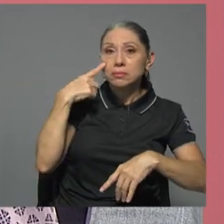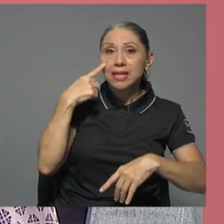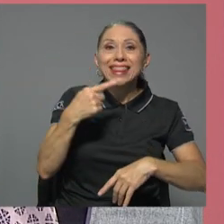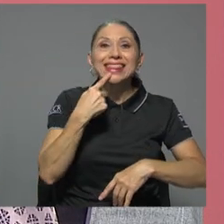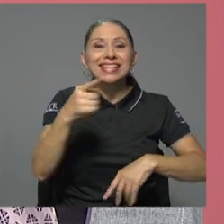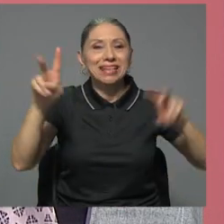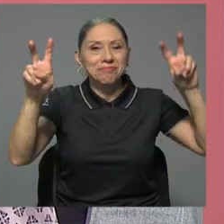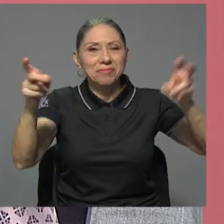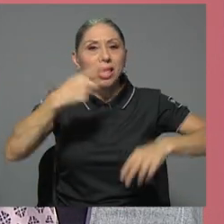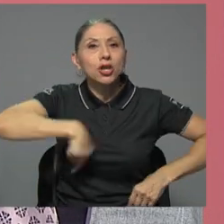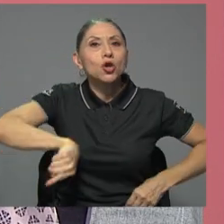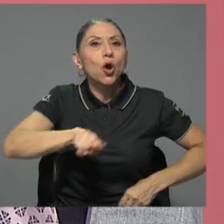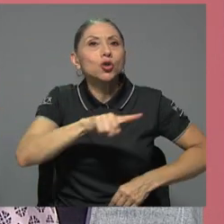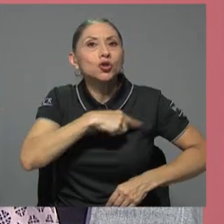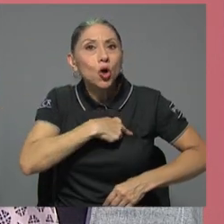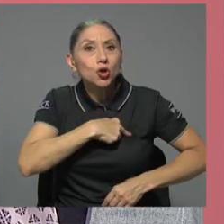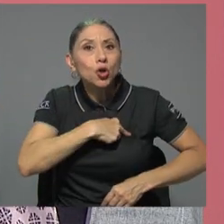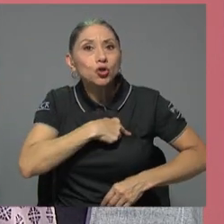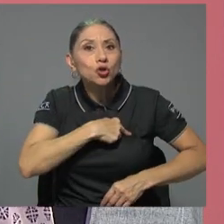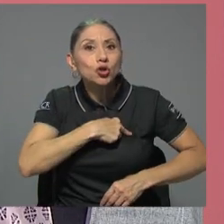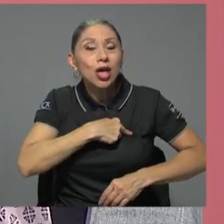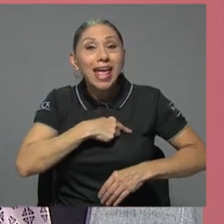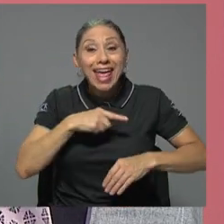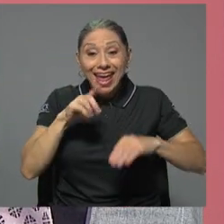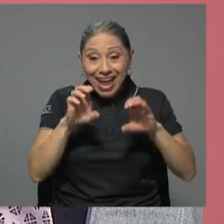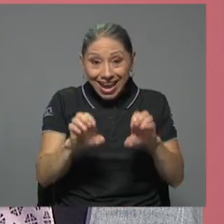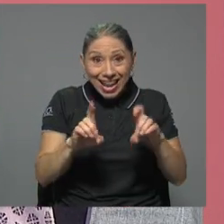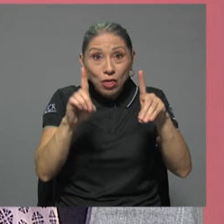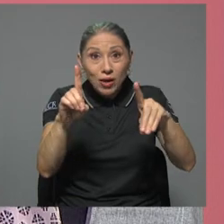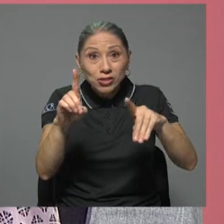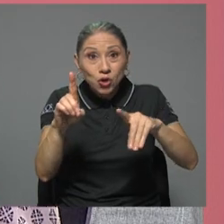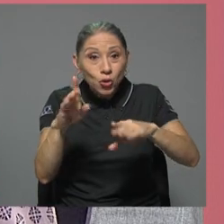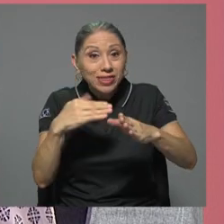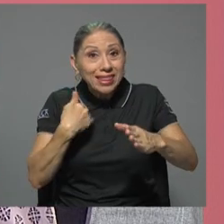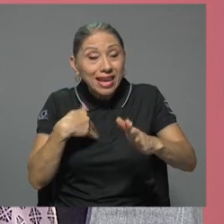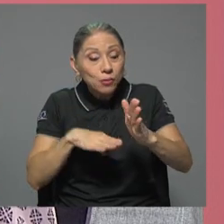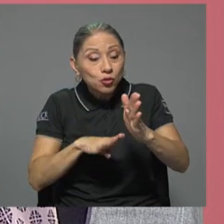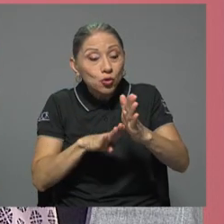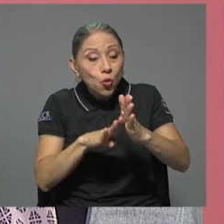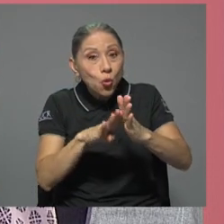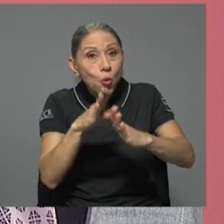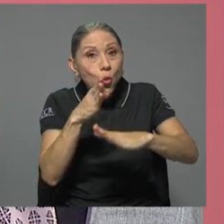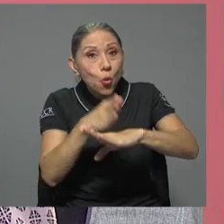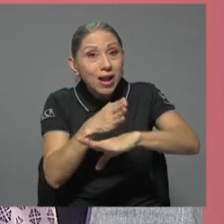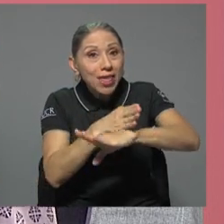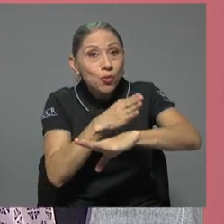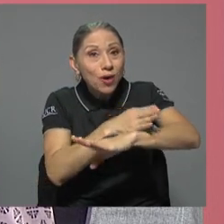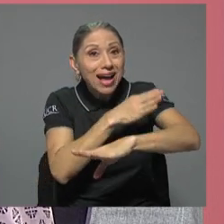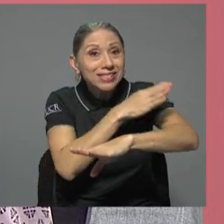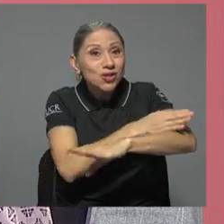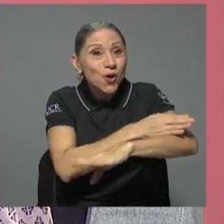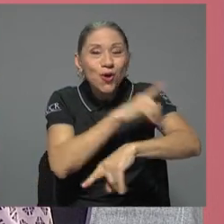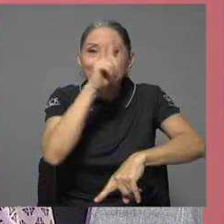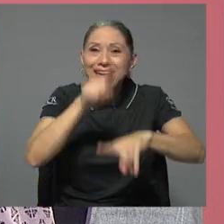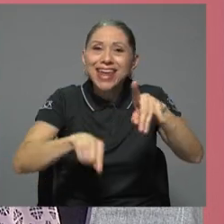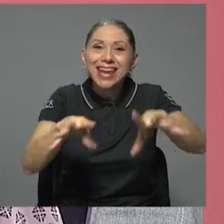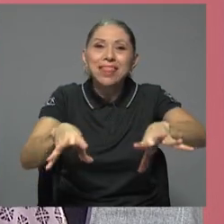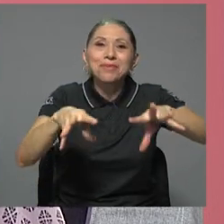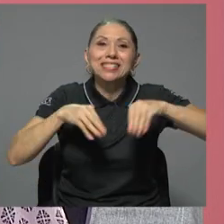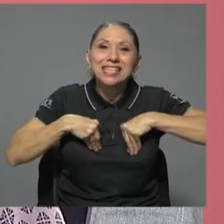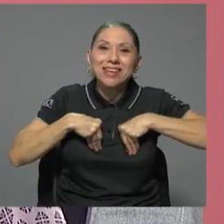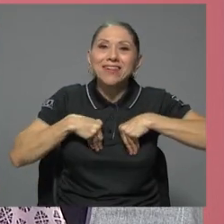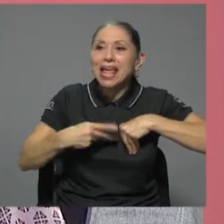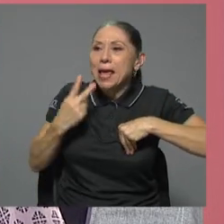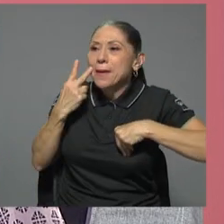tenemos una evolución en la educación inadmisible palabras textuales del estado de la educación a la luz de la inversión pública